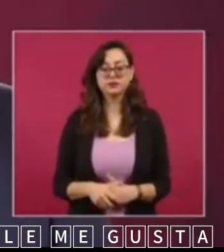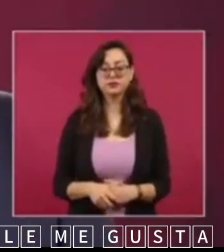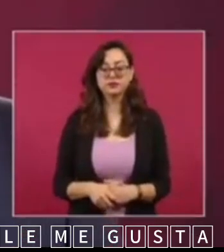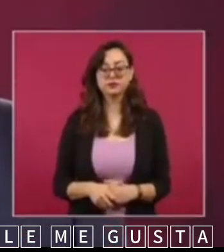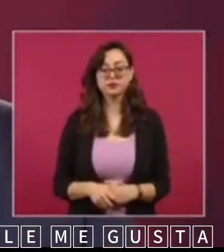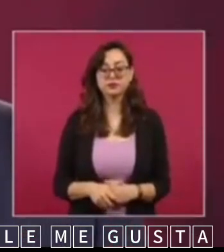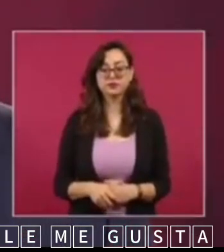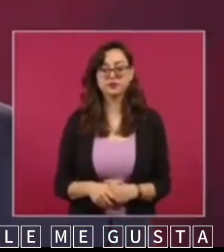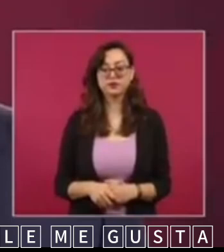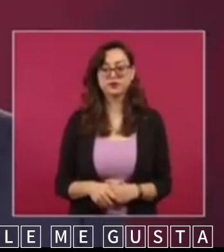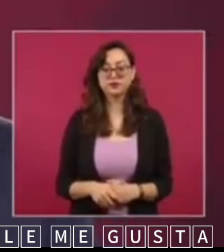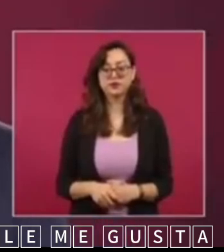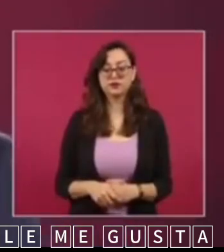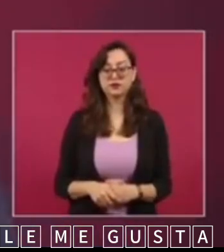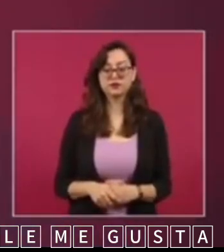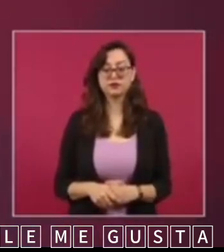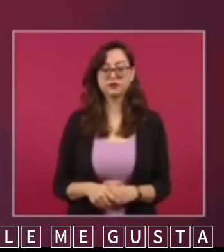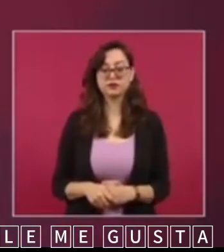Hasta